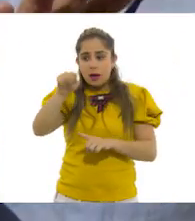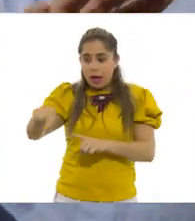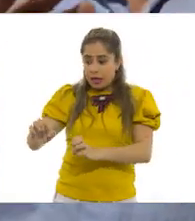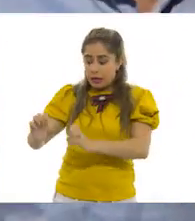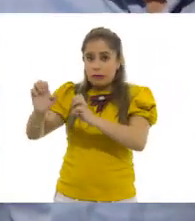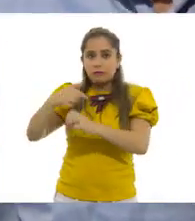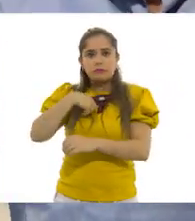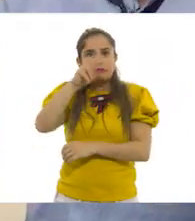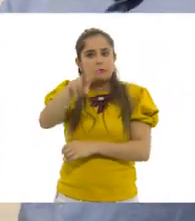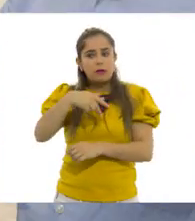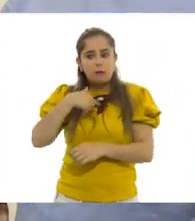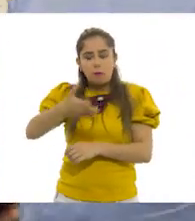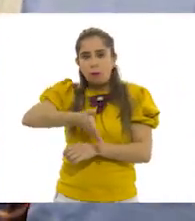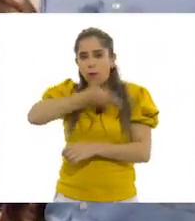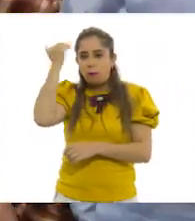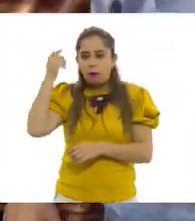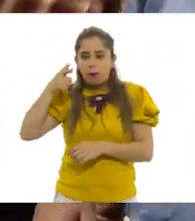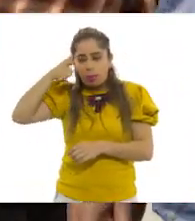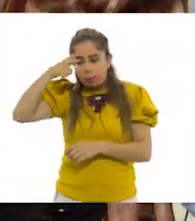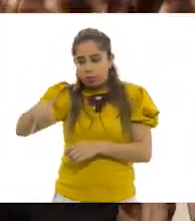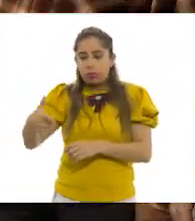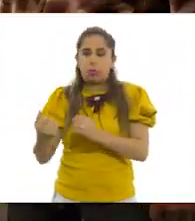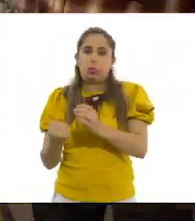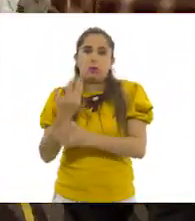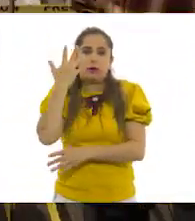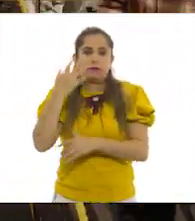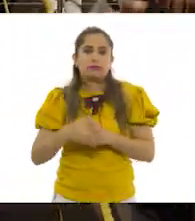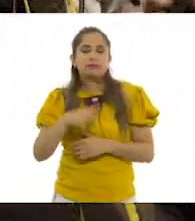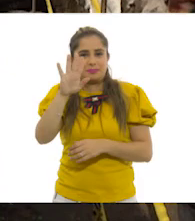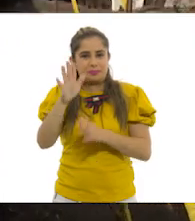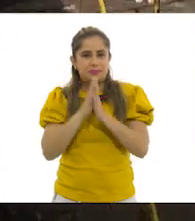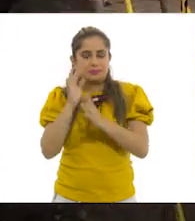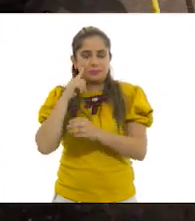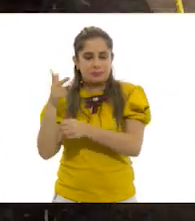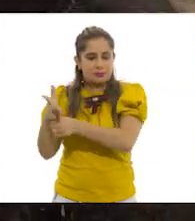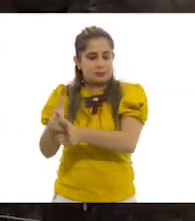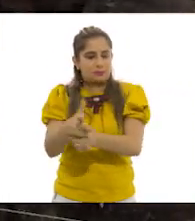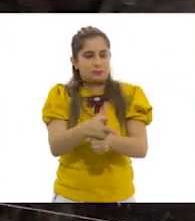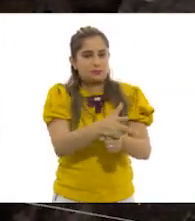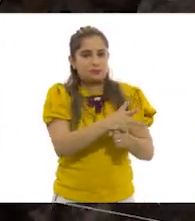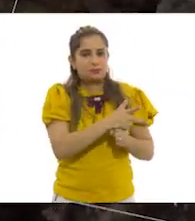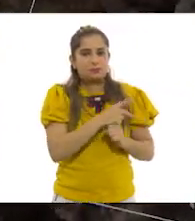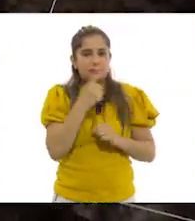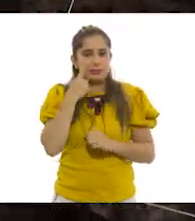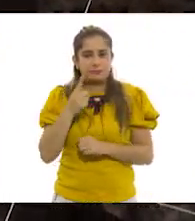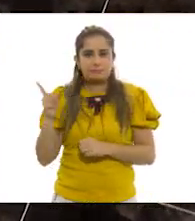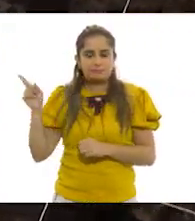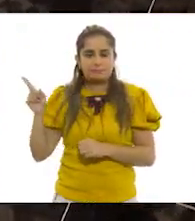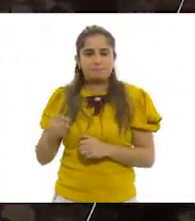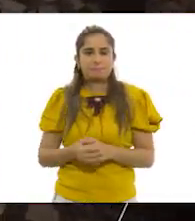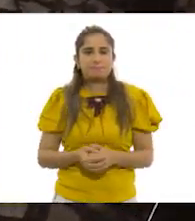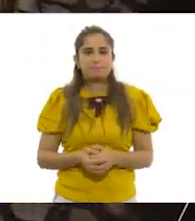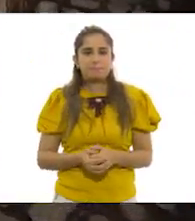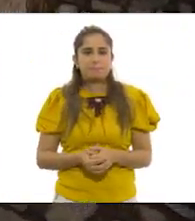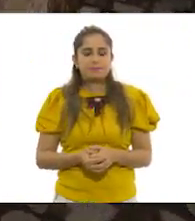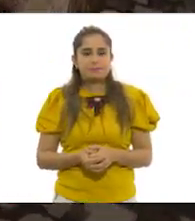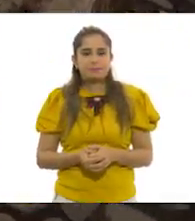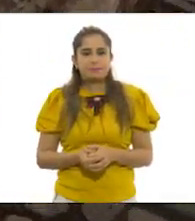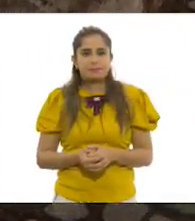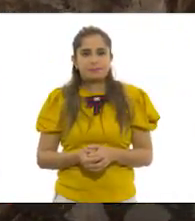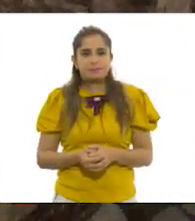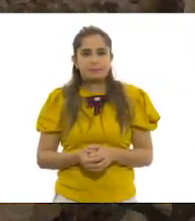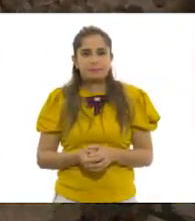darle una paneada desde acá arriba, para que pueda verlo el público. A